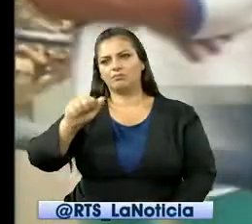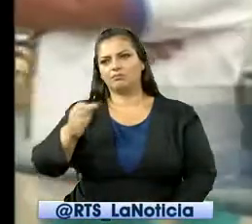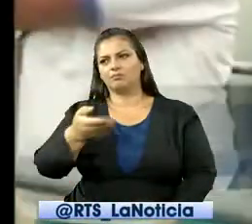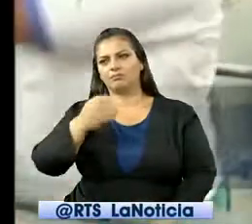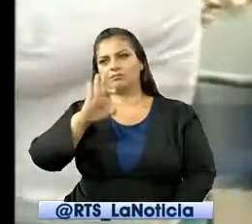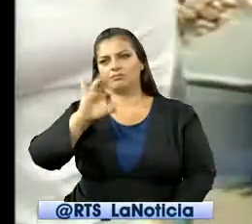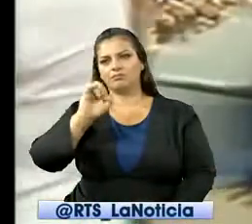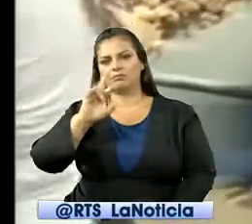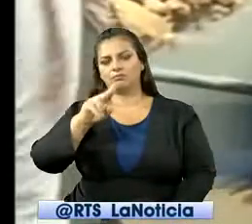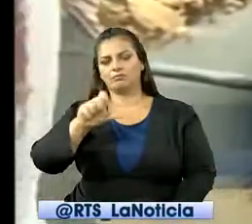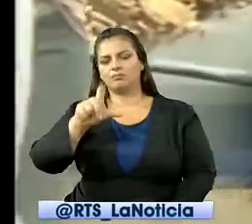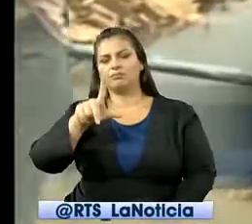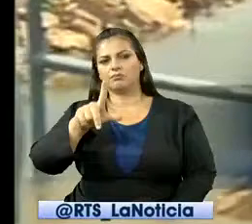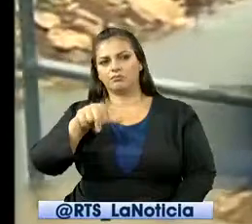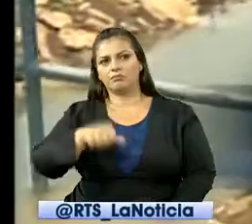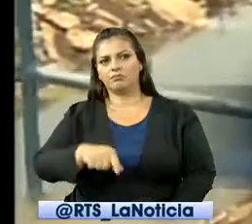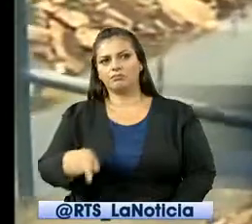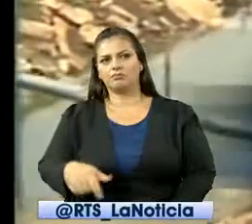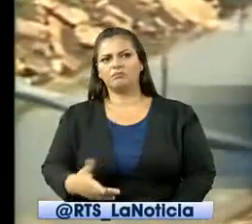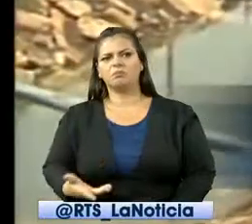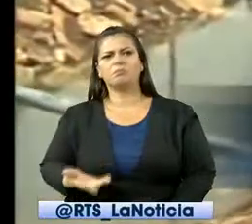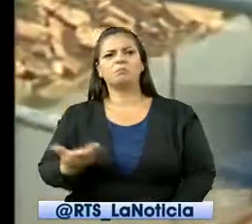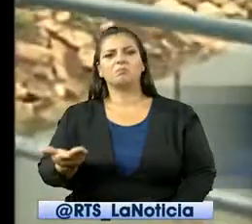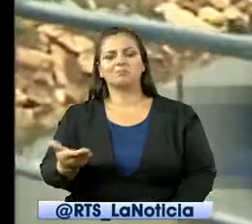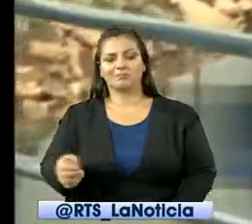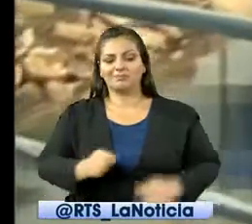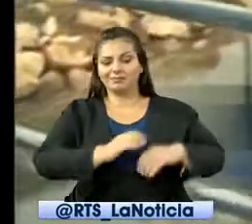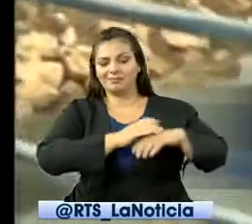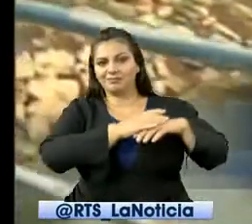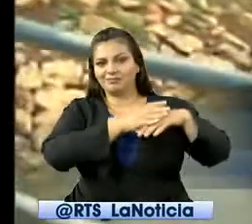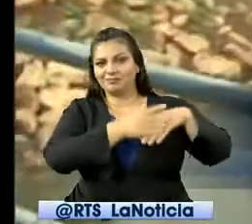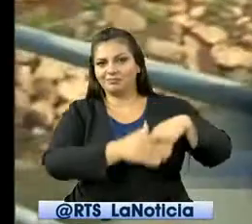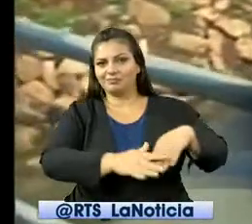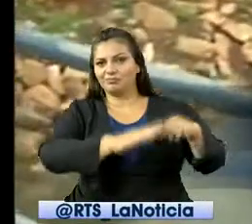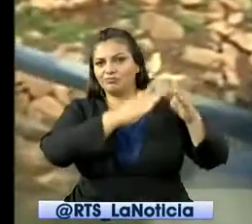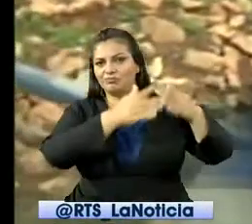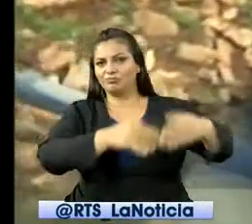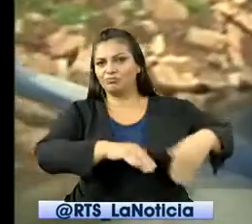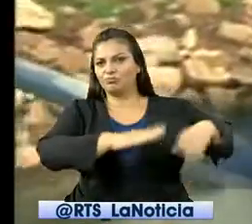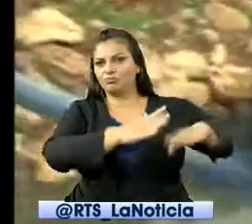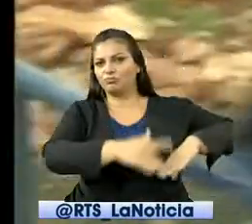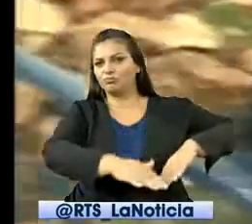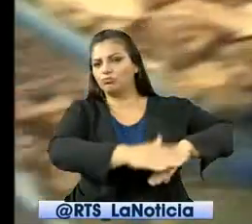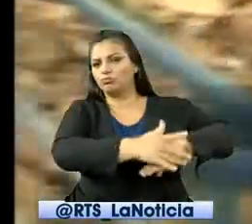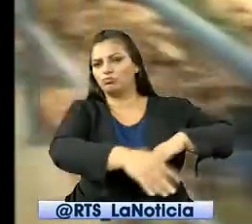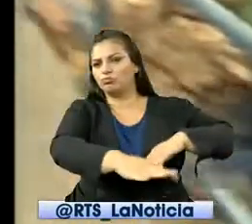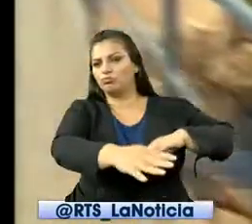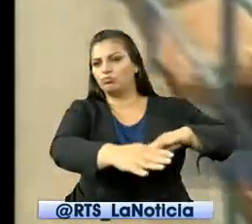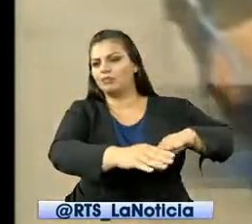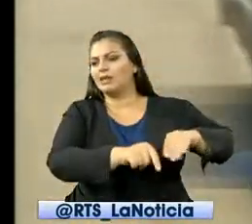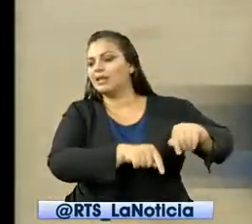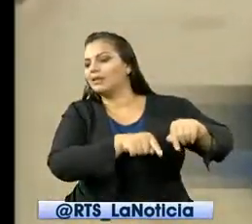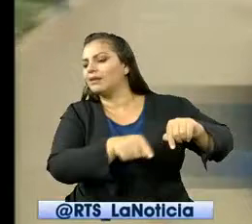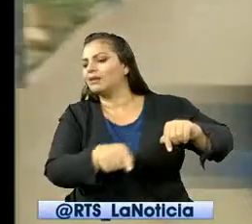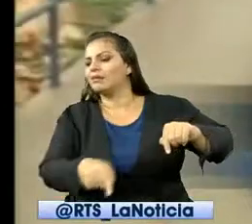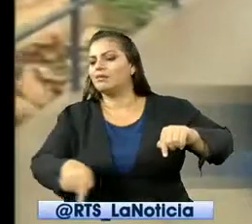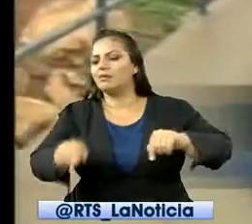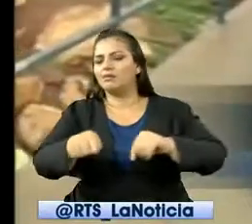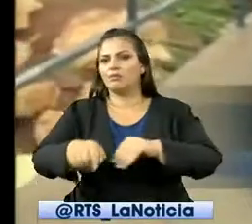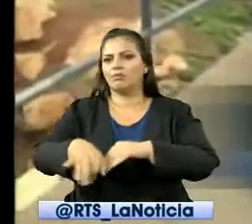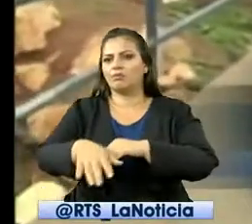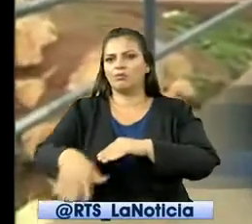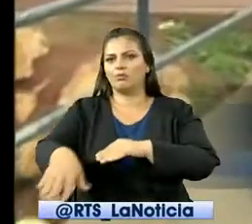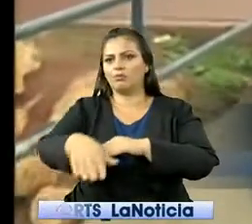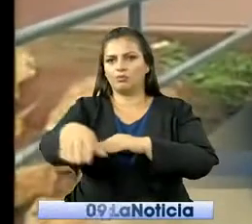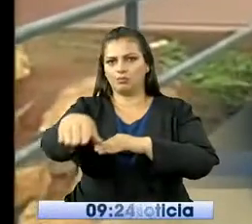Toral de la isla Trinitaria. Los moradores se encuentran preocupados, nos han llamado, porque manifiestan, expresan que este canal